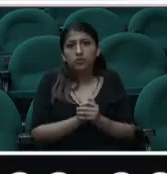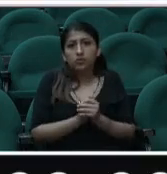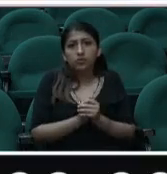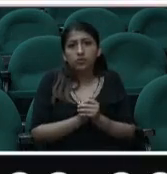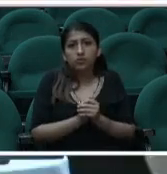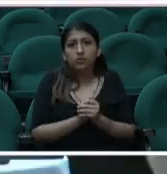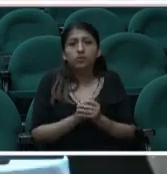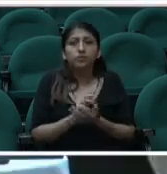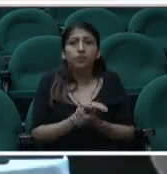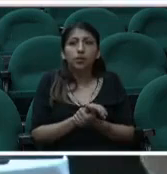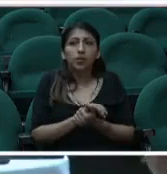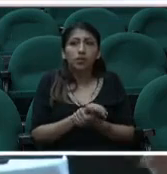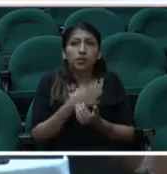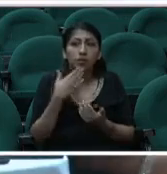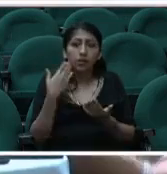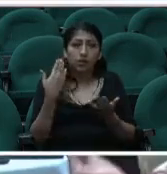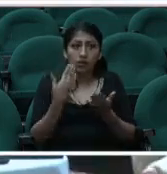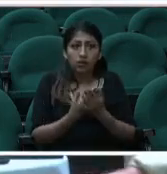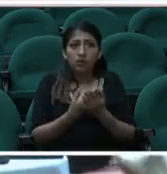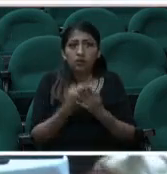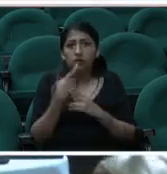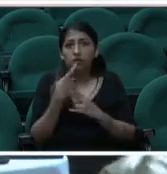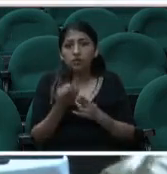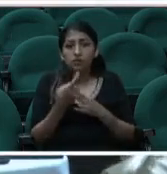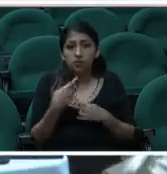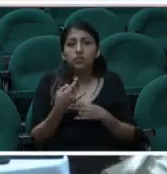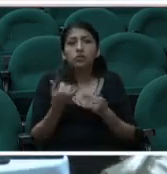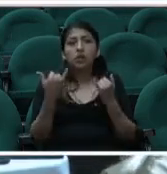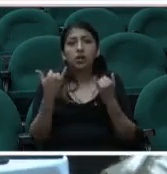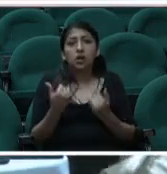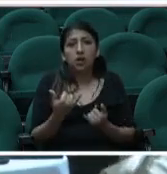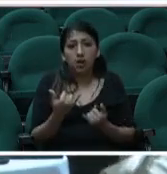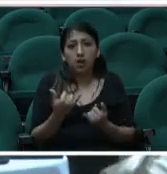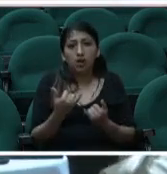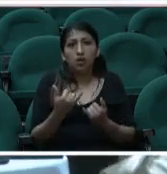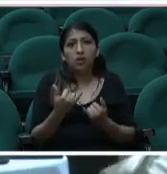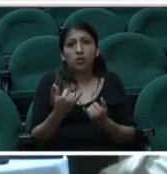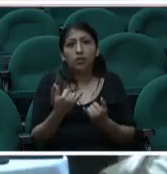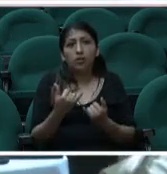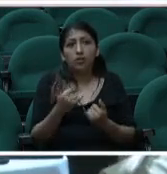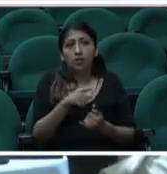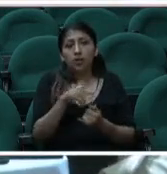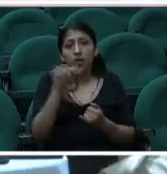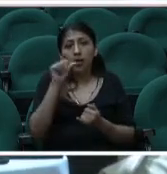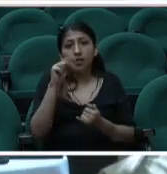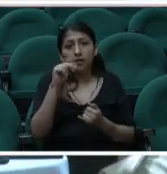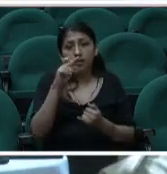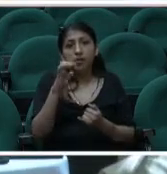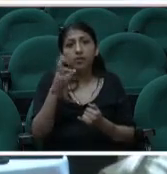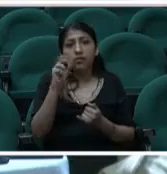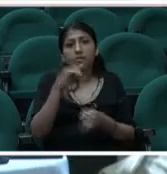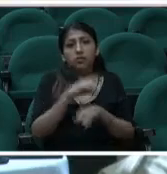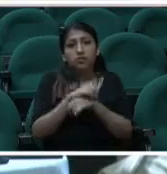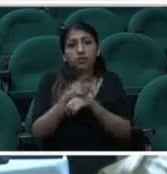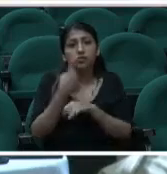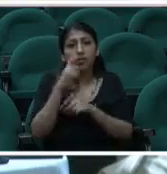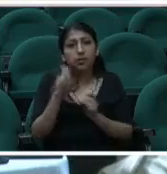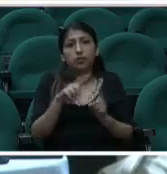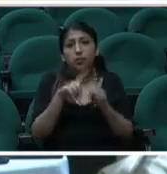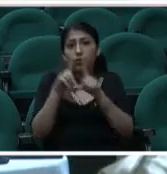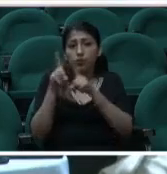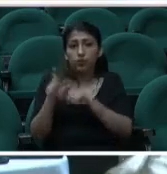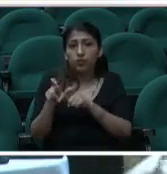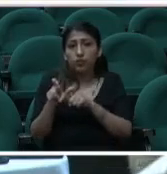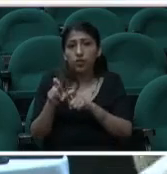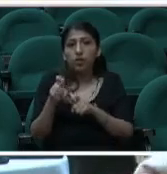viene gracias por la respuesta ahora el candidato andrés grande tiene 30 segundos para